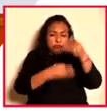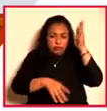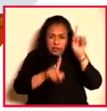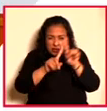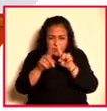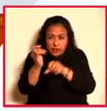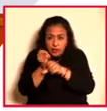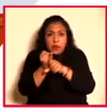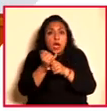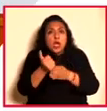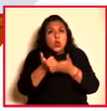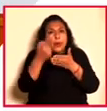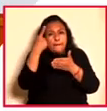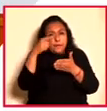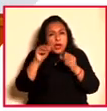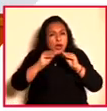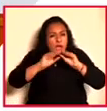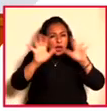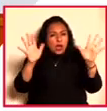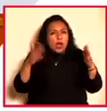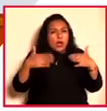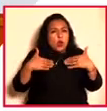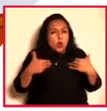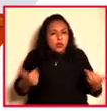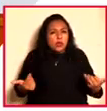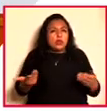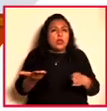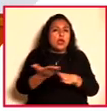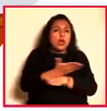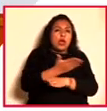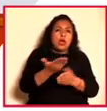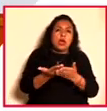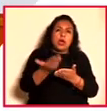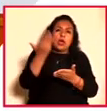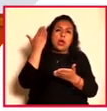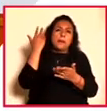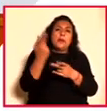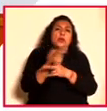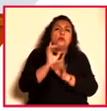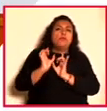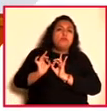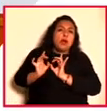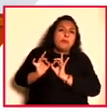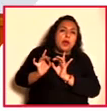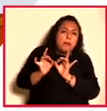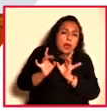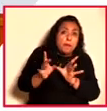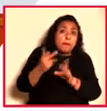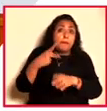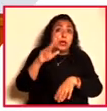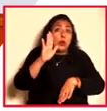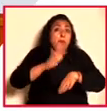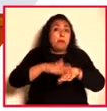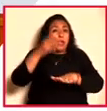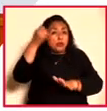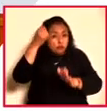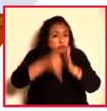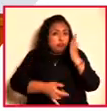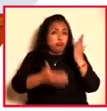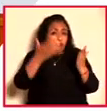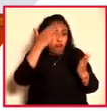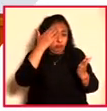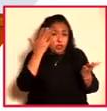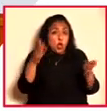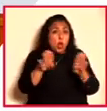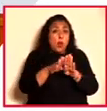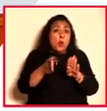de dilucidar cómo fueron estos acontecimientos, pero mucho más, o sea, cómo eran